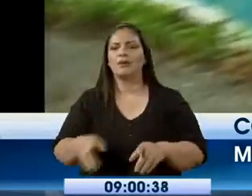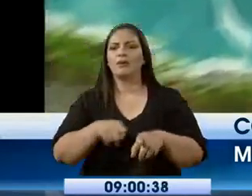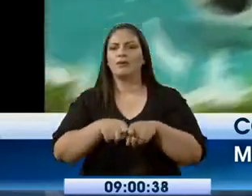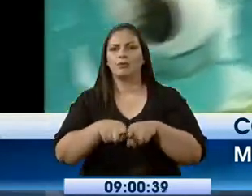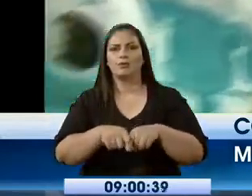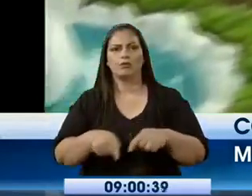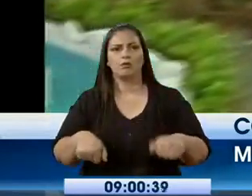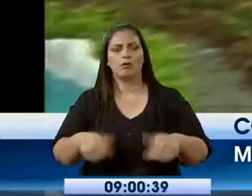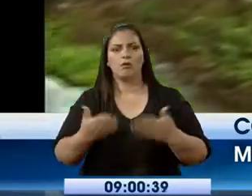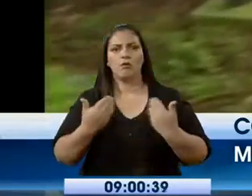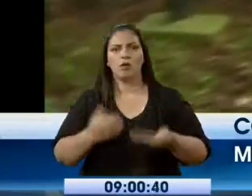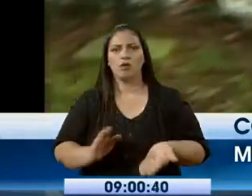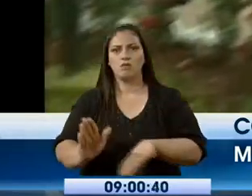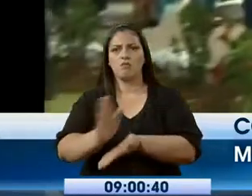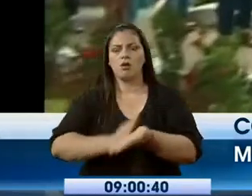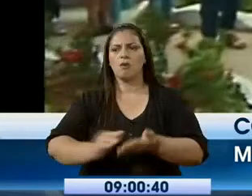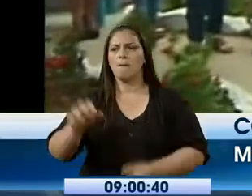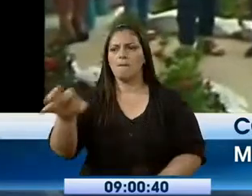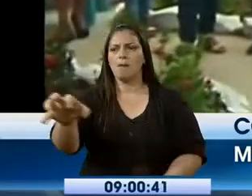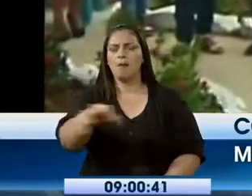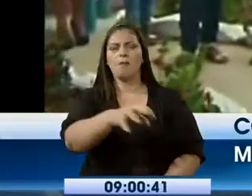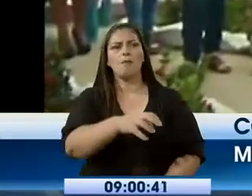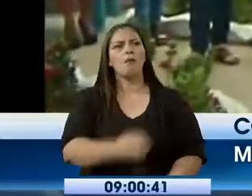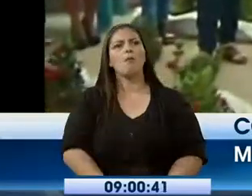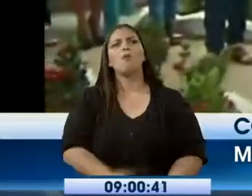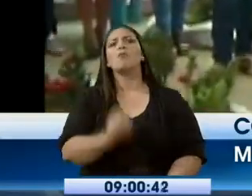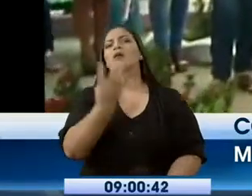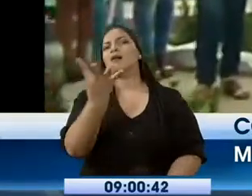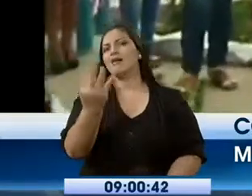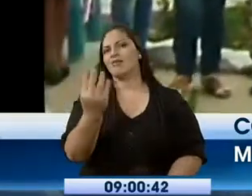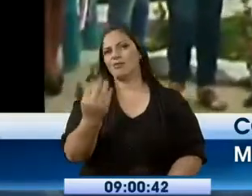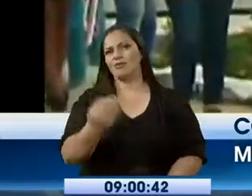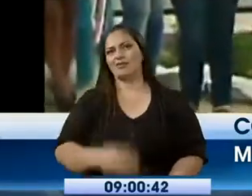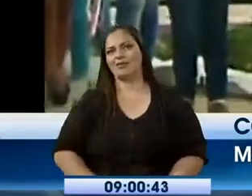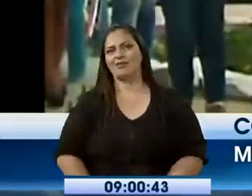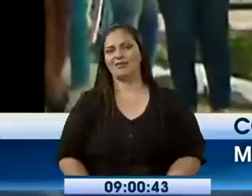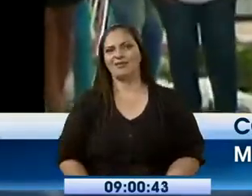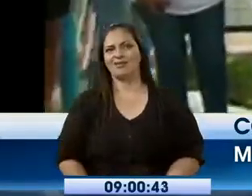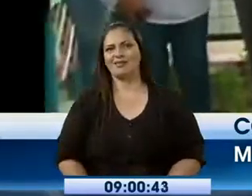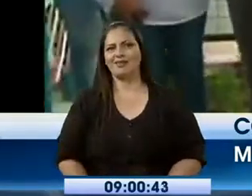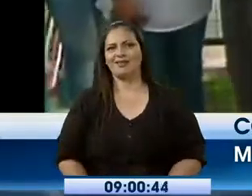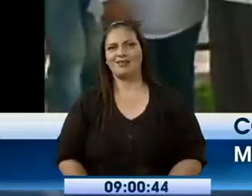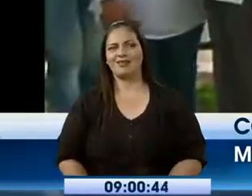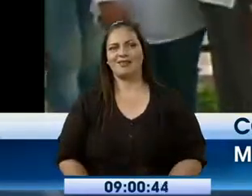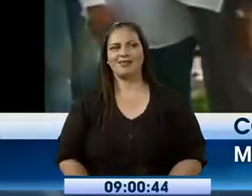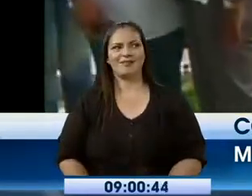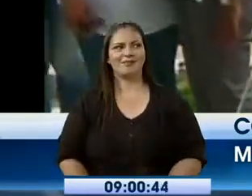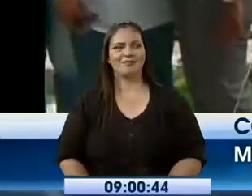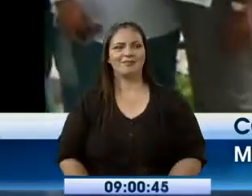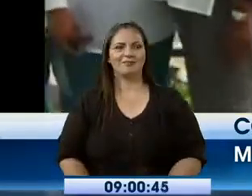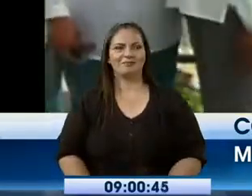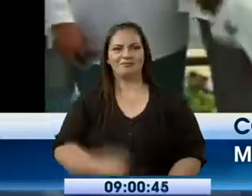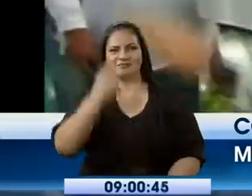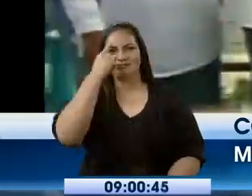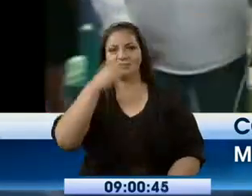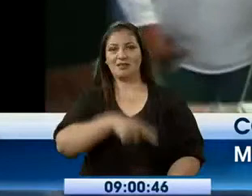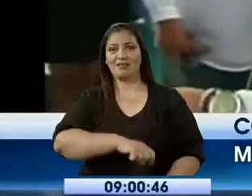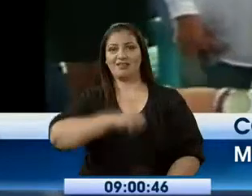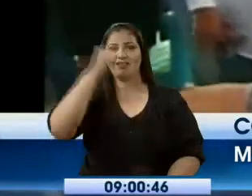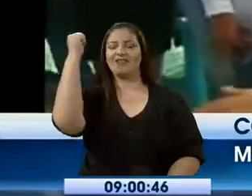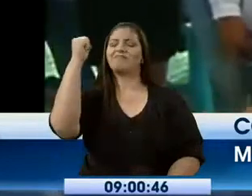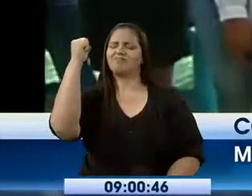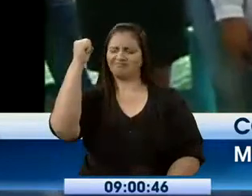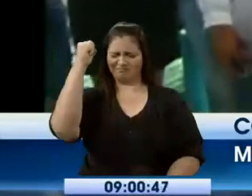concurso Mejoremos Nuestro Parque. Aquí están también ellos, quienes ya son ganadores. Ya ellos ya son